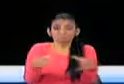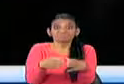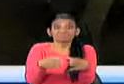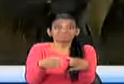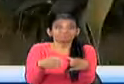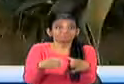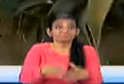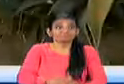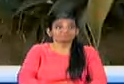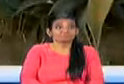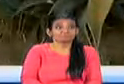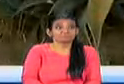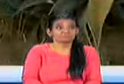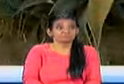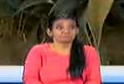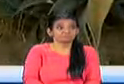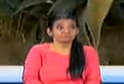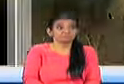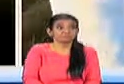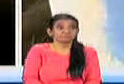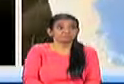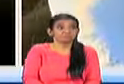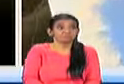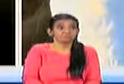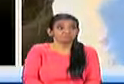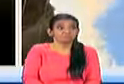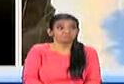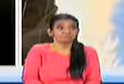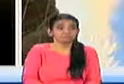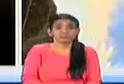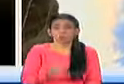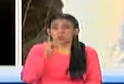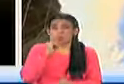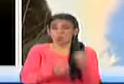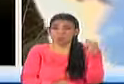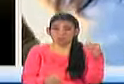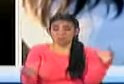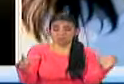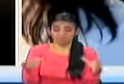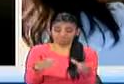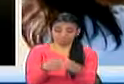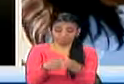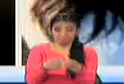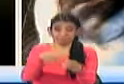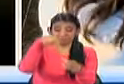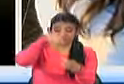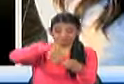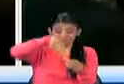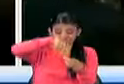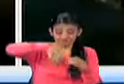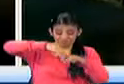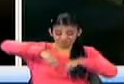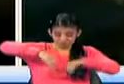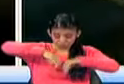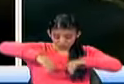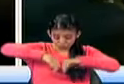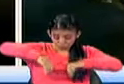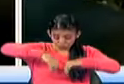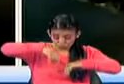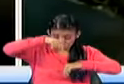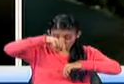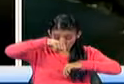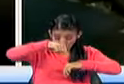planta hasta donde encuentre cómo decirle el corazón el huequito porque si no